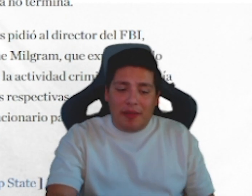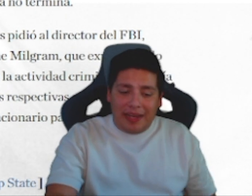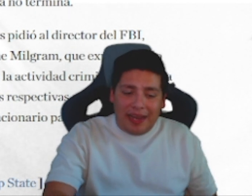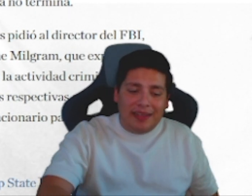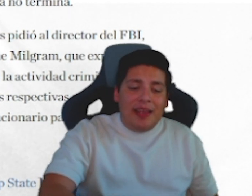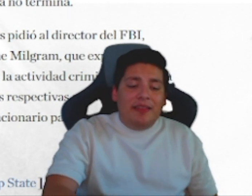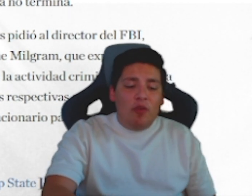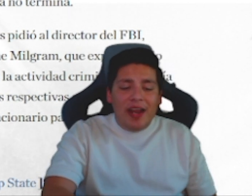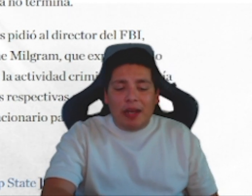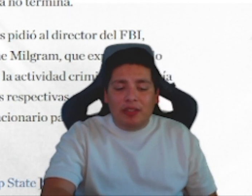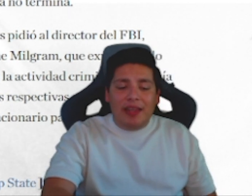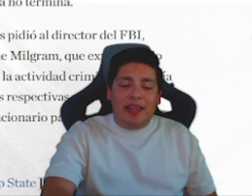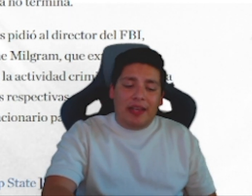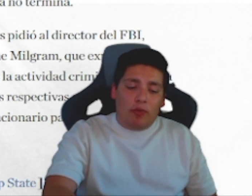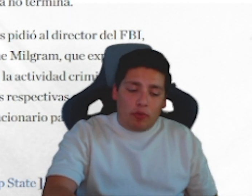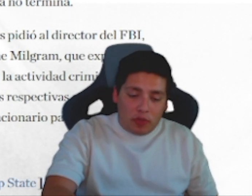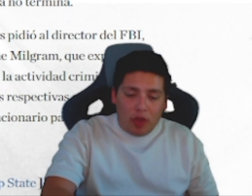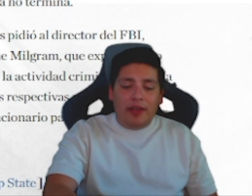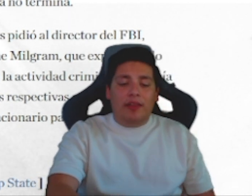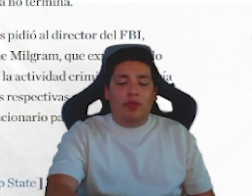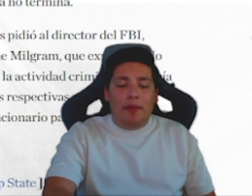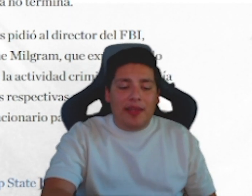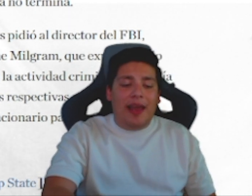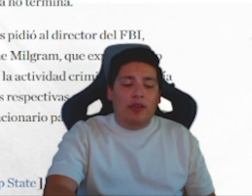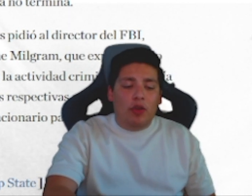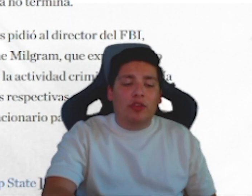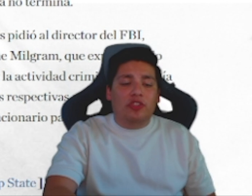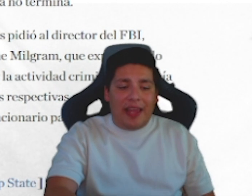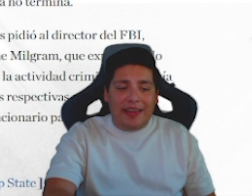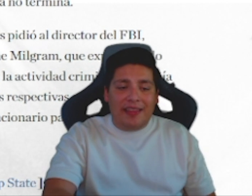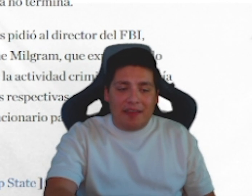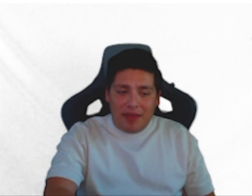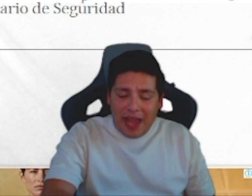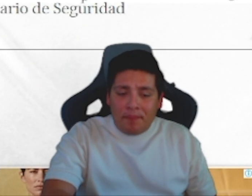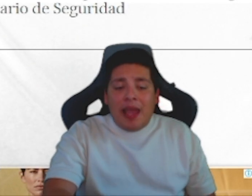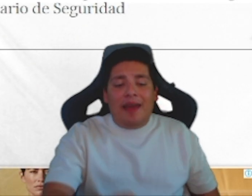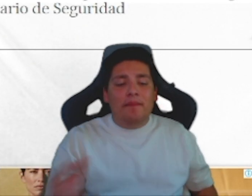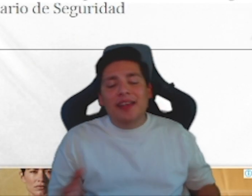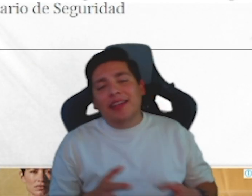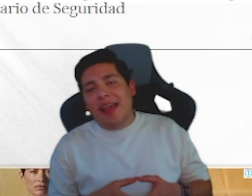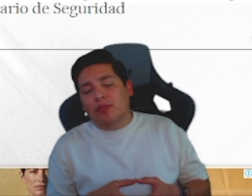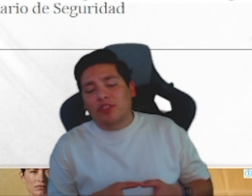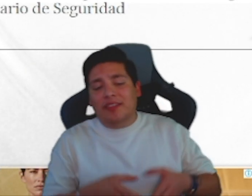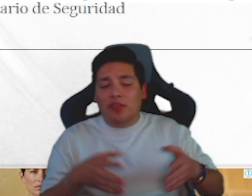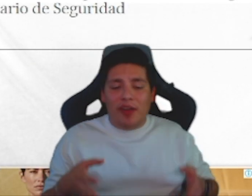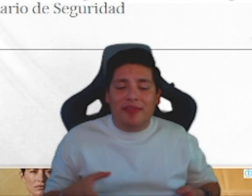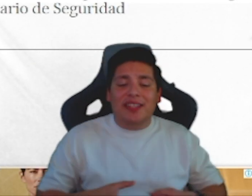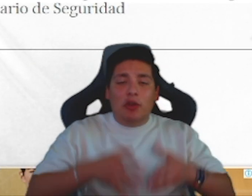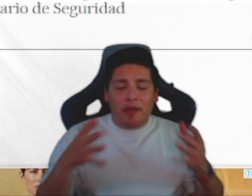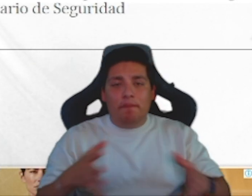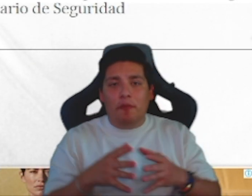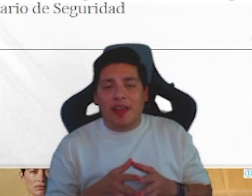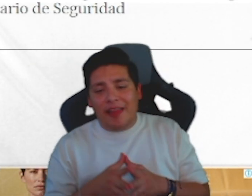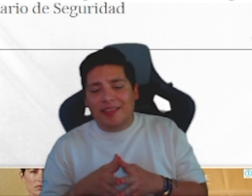implicancias norteamericanas de una causa de corrupción que todavía no se determina. Además de esto, se